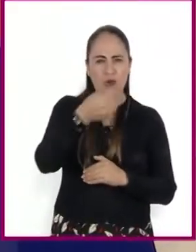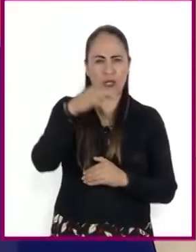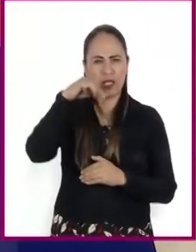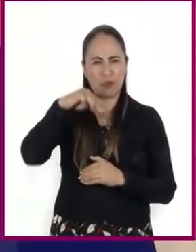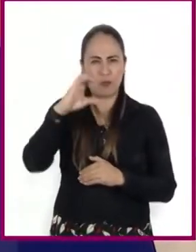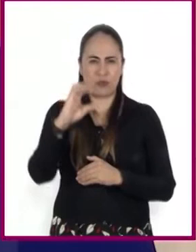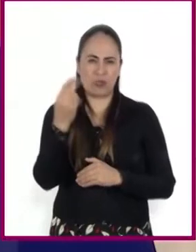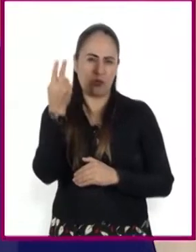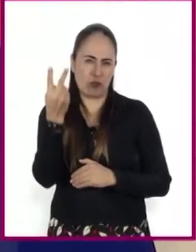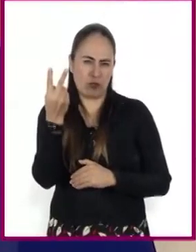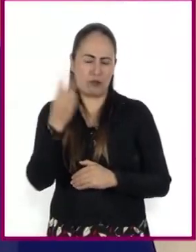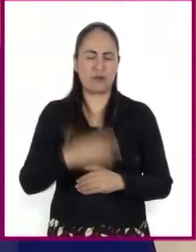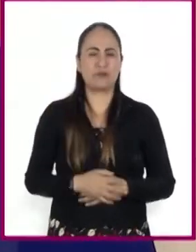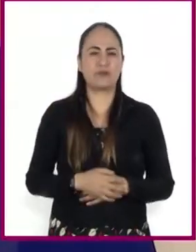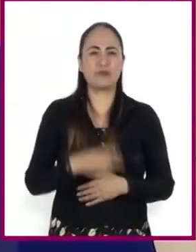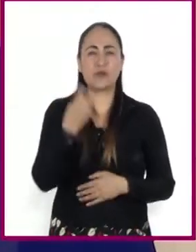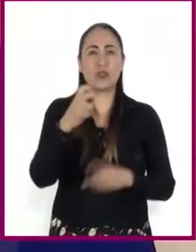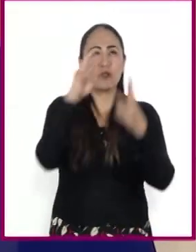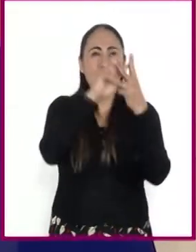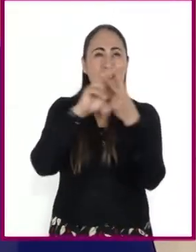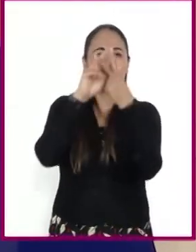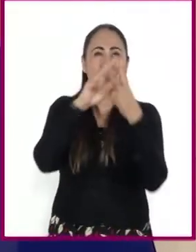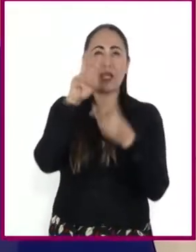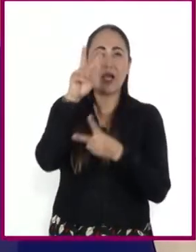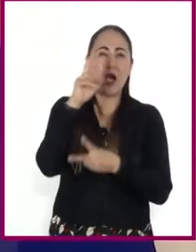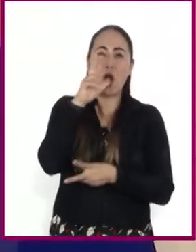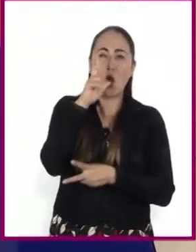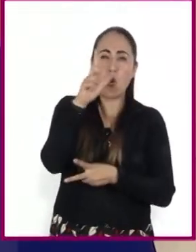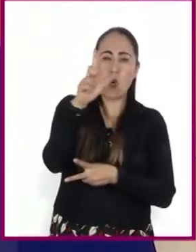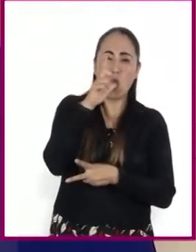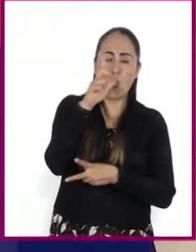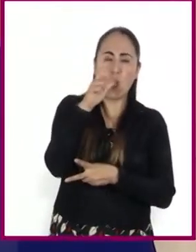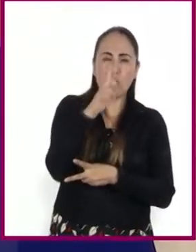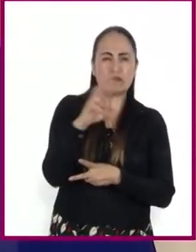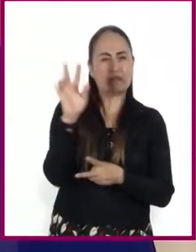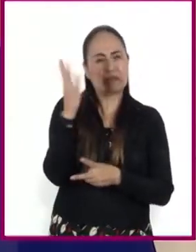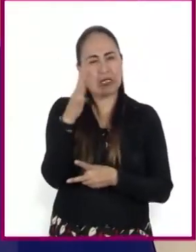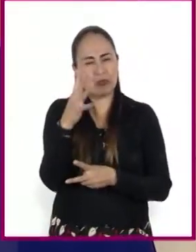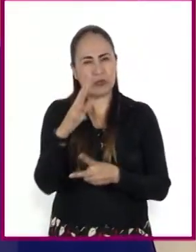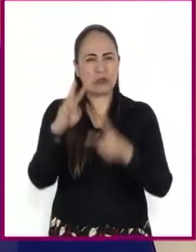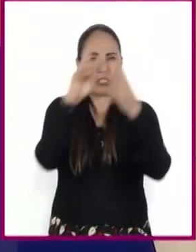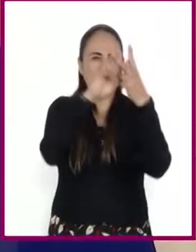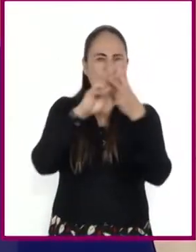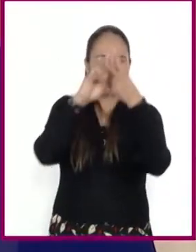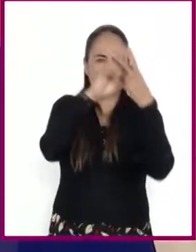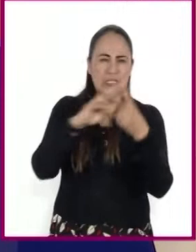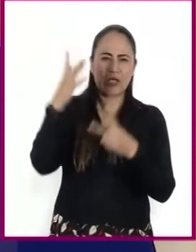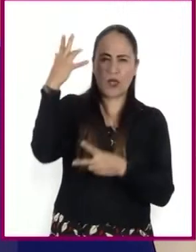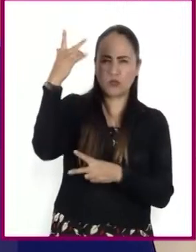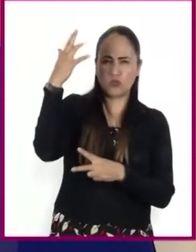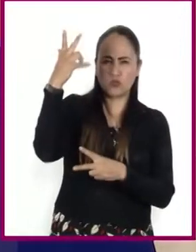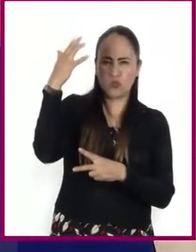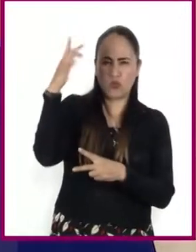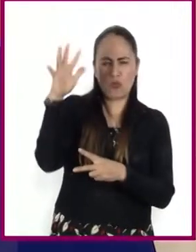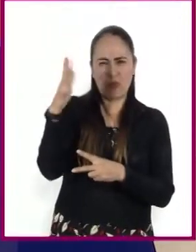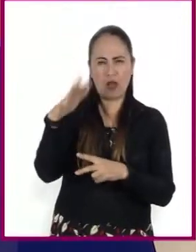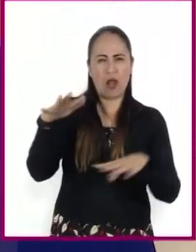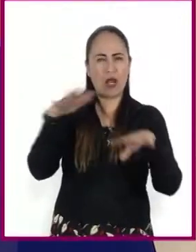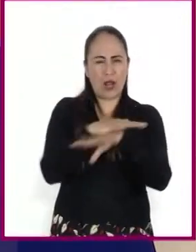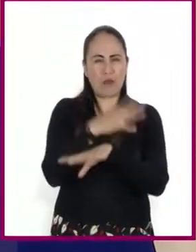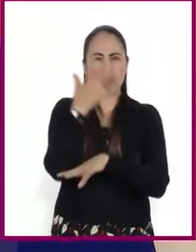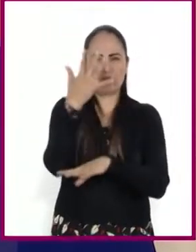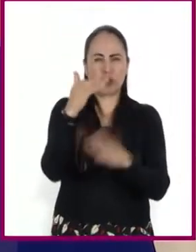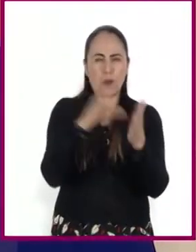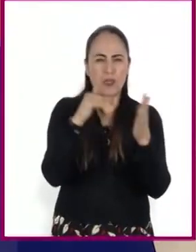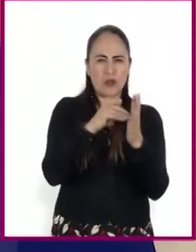cuadrado. Por eso brillan las estrellas. Se calcula que una estrella mediana como el Sol transforma unos 5 millones de toneladas